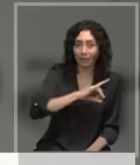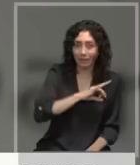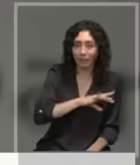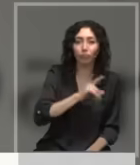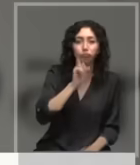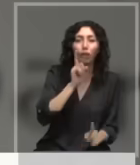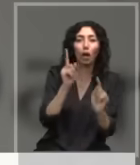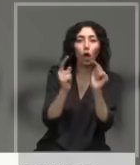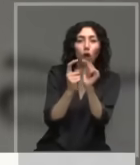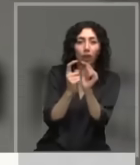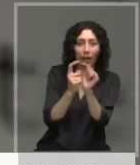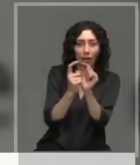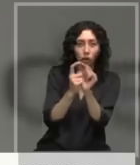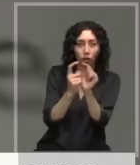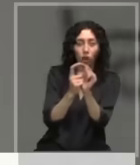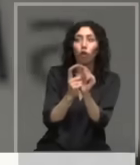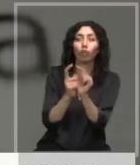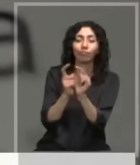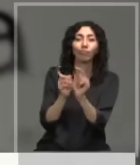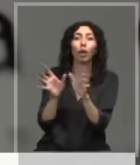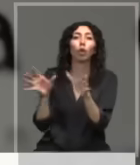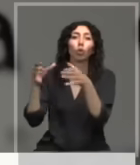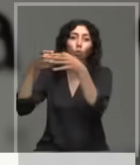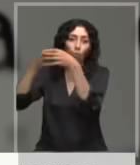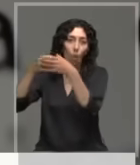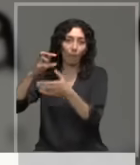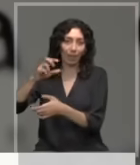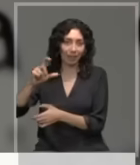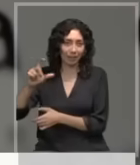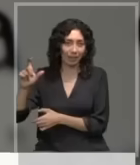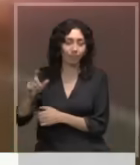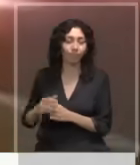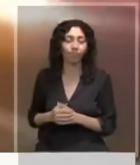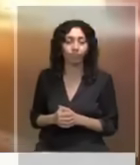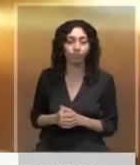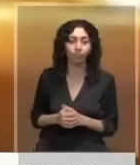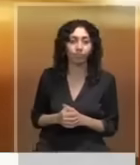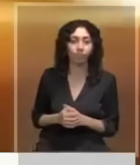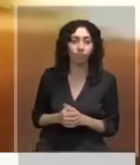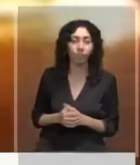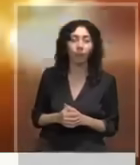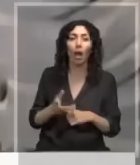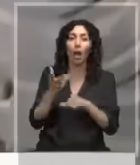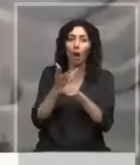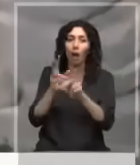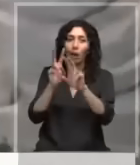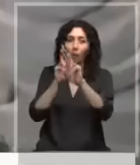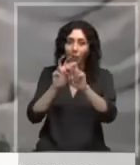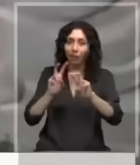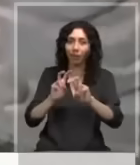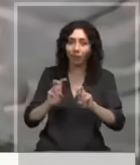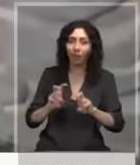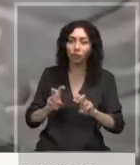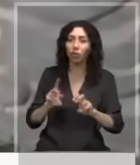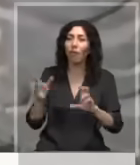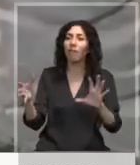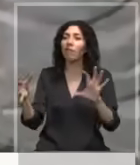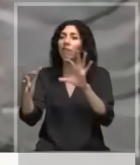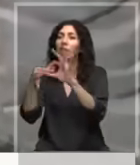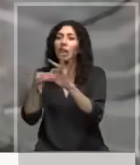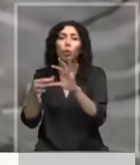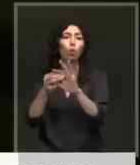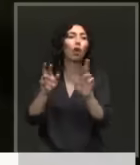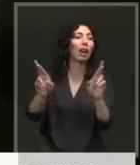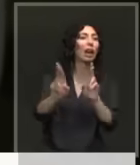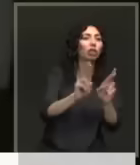con las altas esferas del primer comando capital. Hay detalles de la investigación con respecto a esos vínculos que